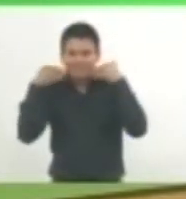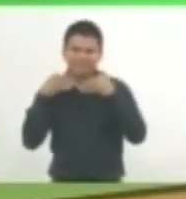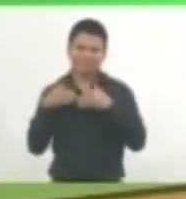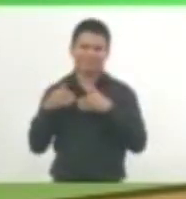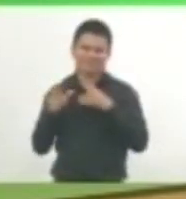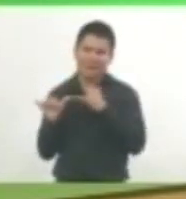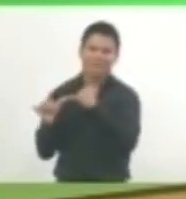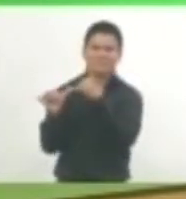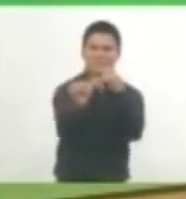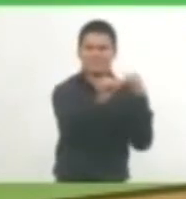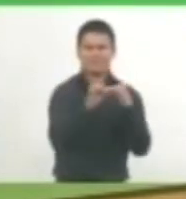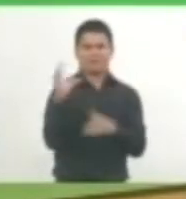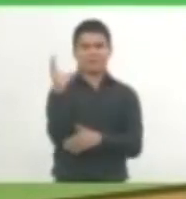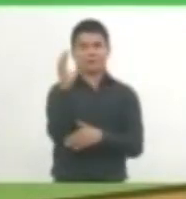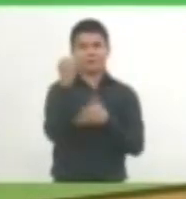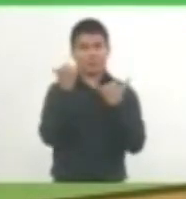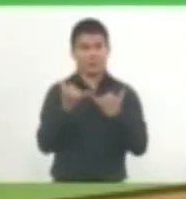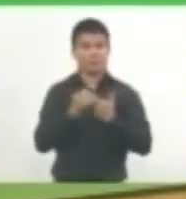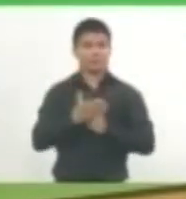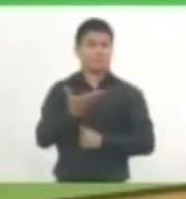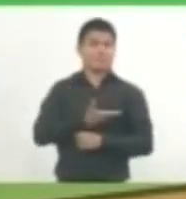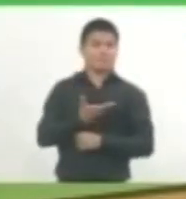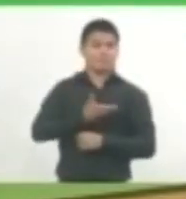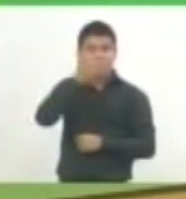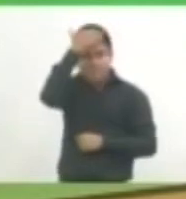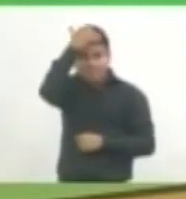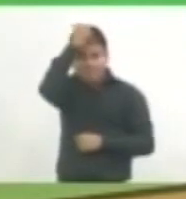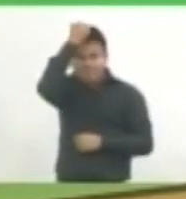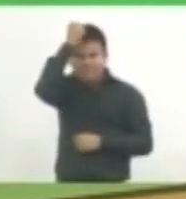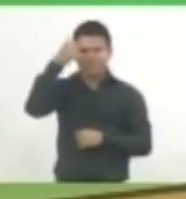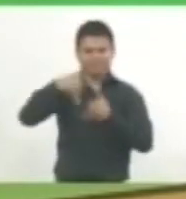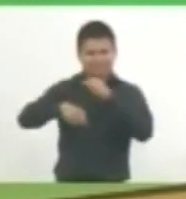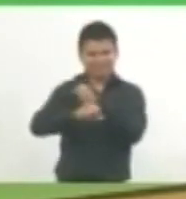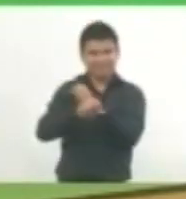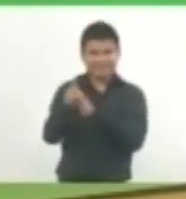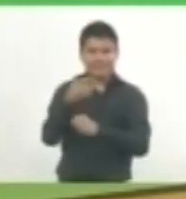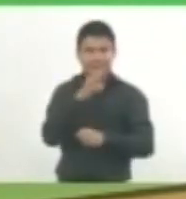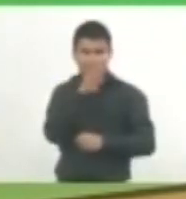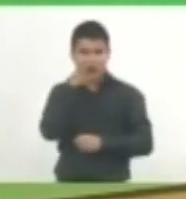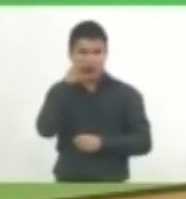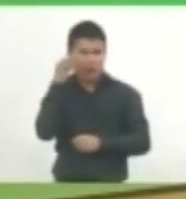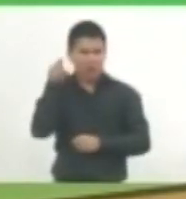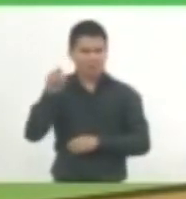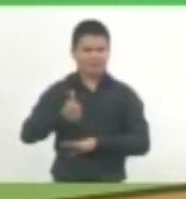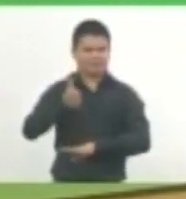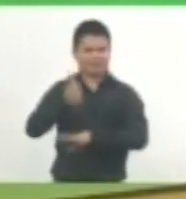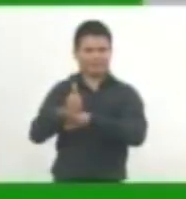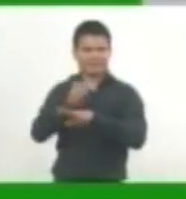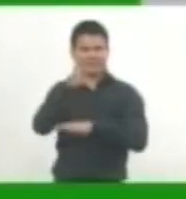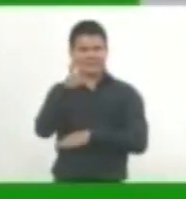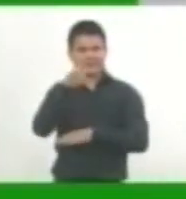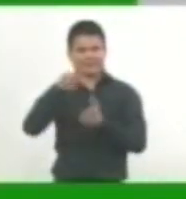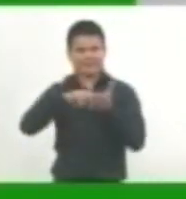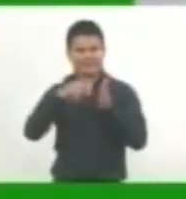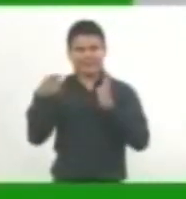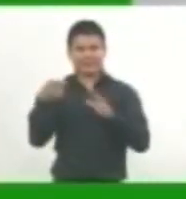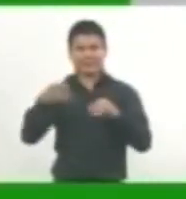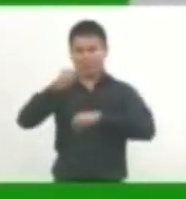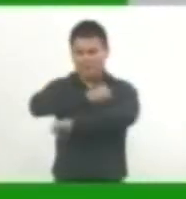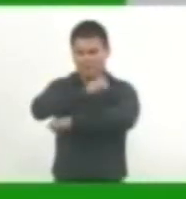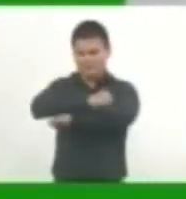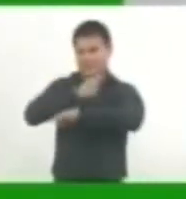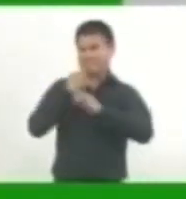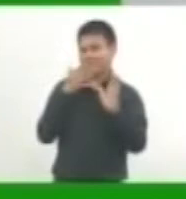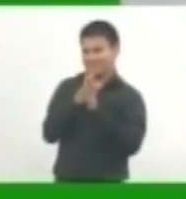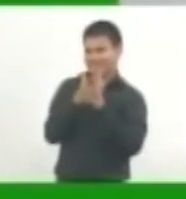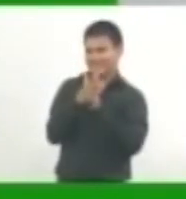Colombia. La madre de James Rodríguez y el presidente de Tecnoglass, Cristian Daez, apoyan la causa. Hoy se renovó el